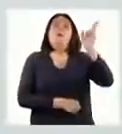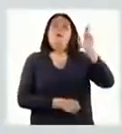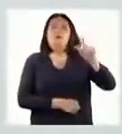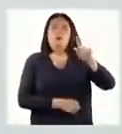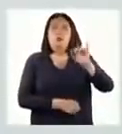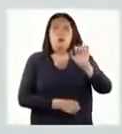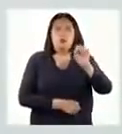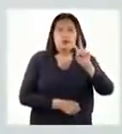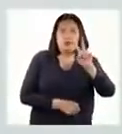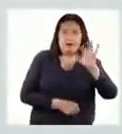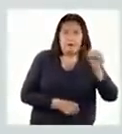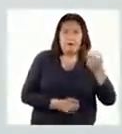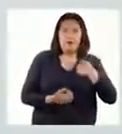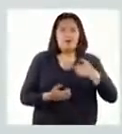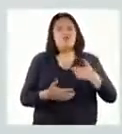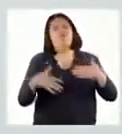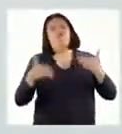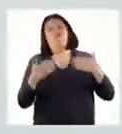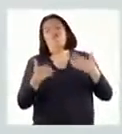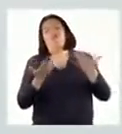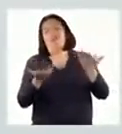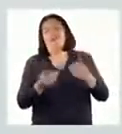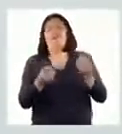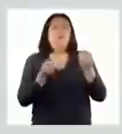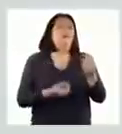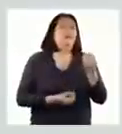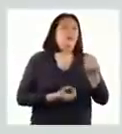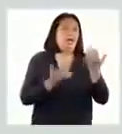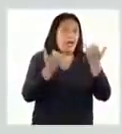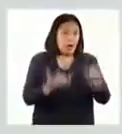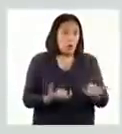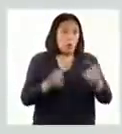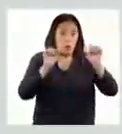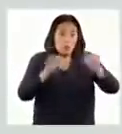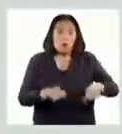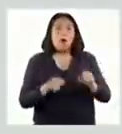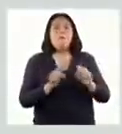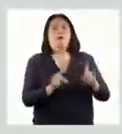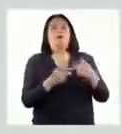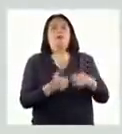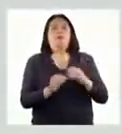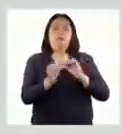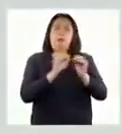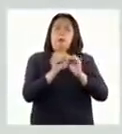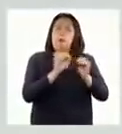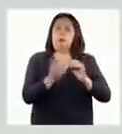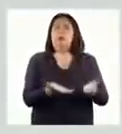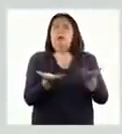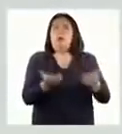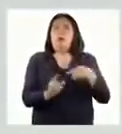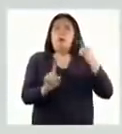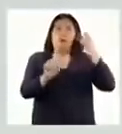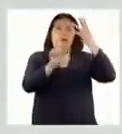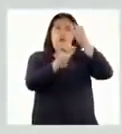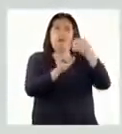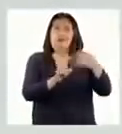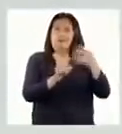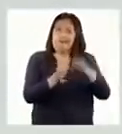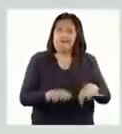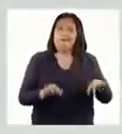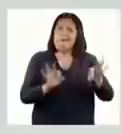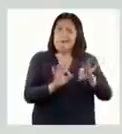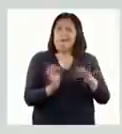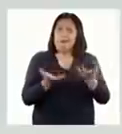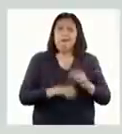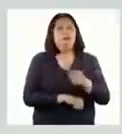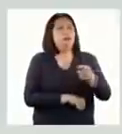Romero Velarde. Estoy contento porque hoy tenemos la oportunidad de resolver juntos un reto muy